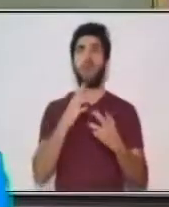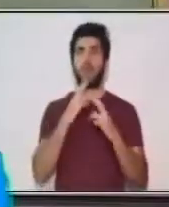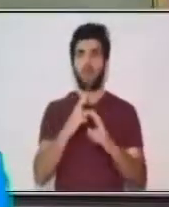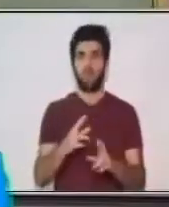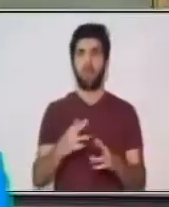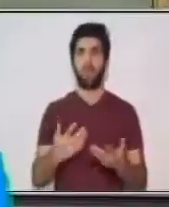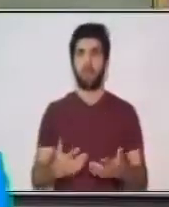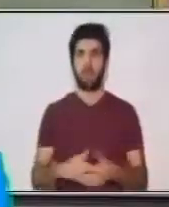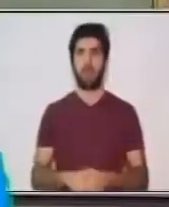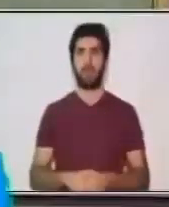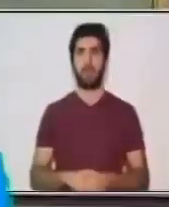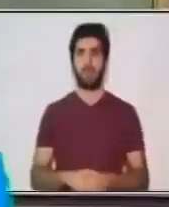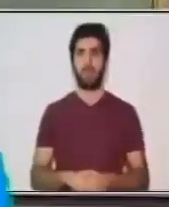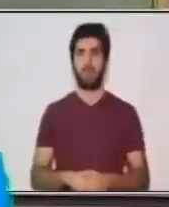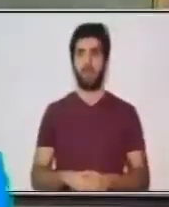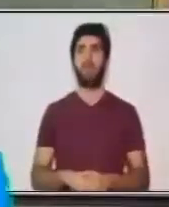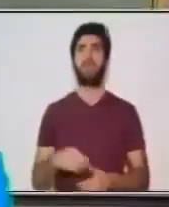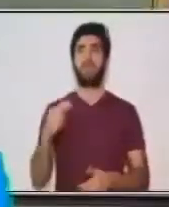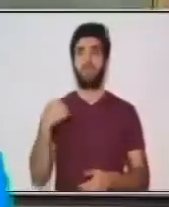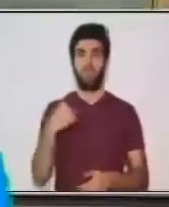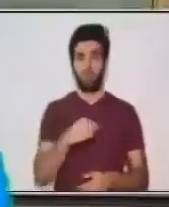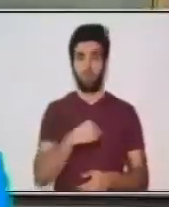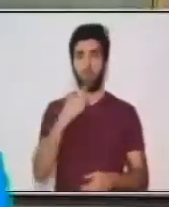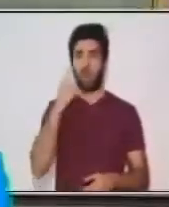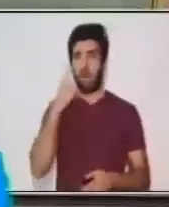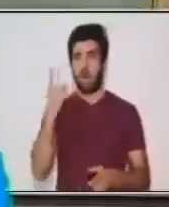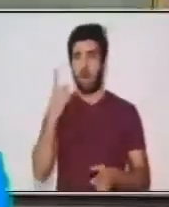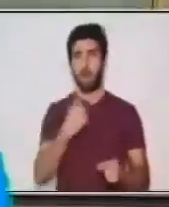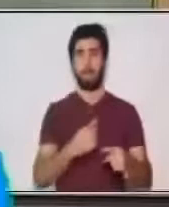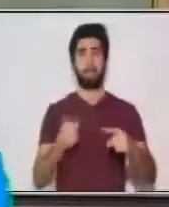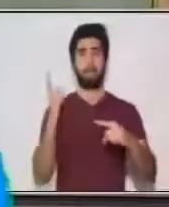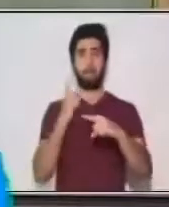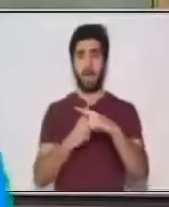¿Qué número tocaría si vamos aumentando?